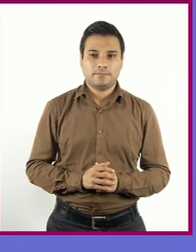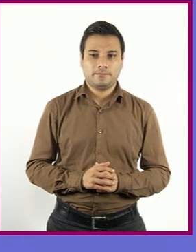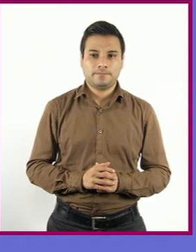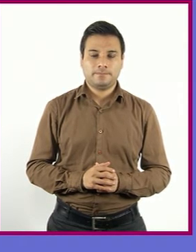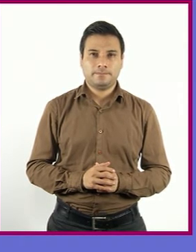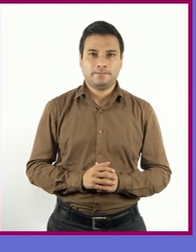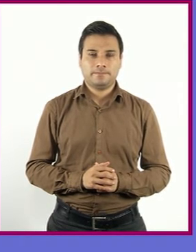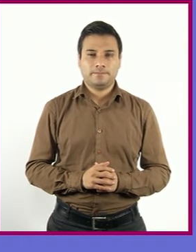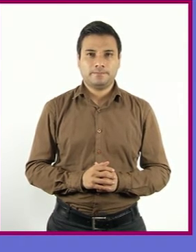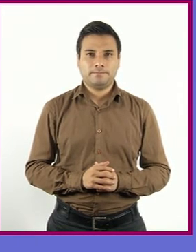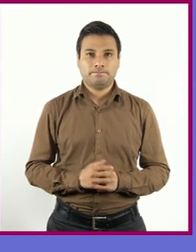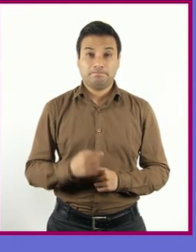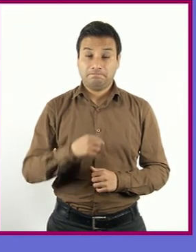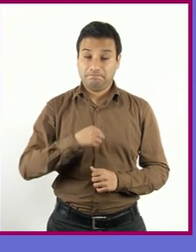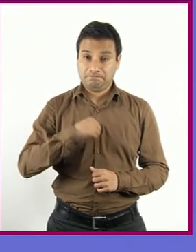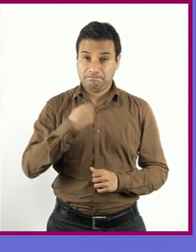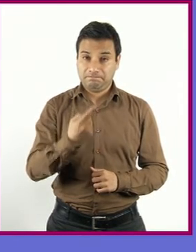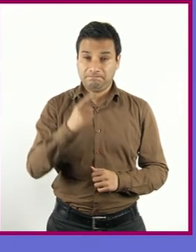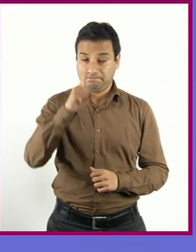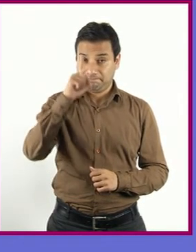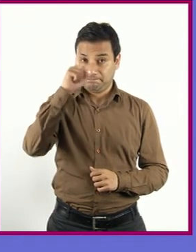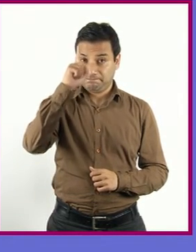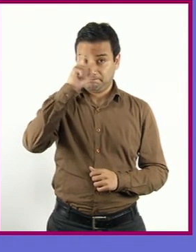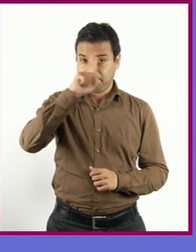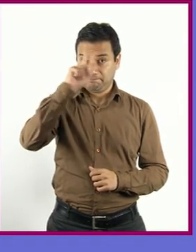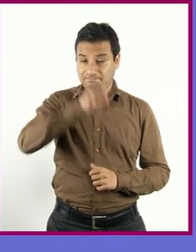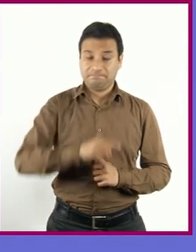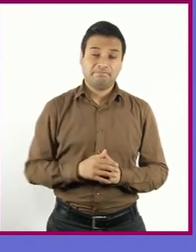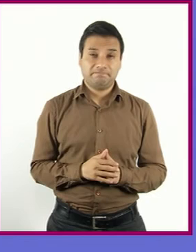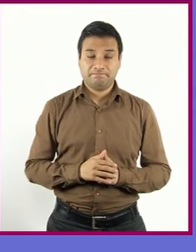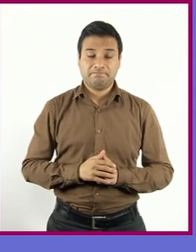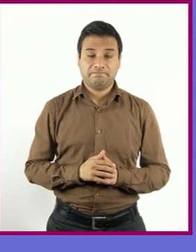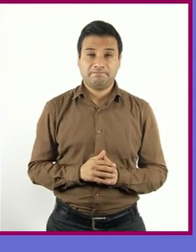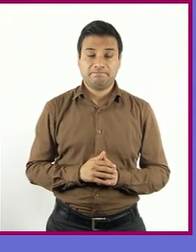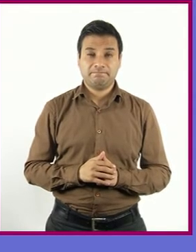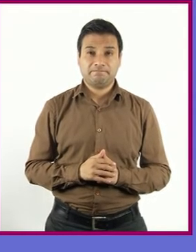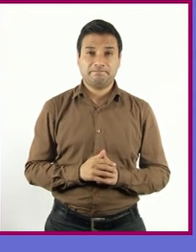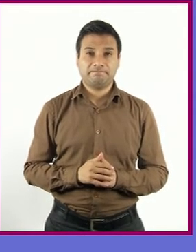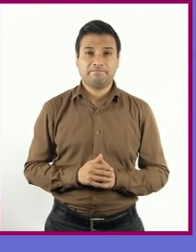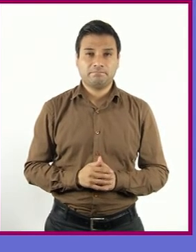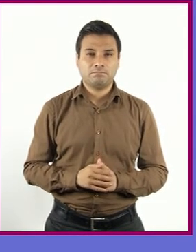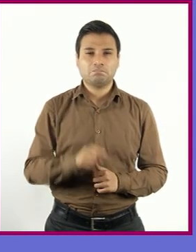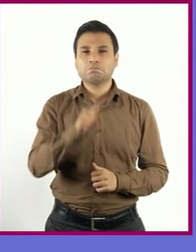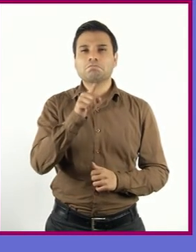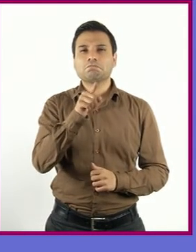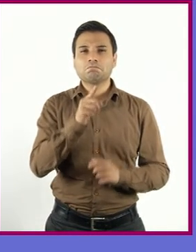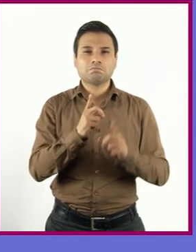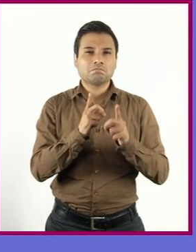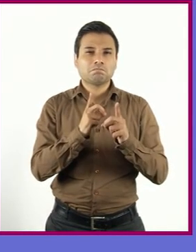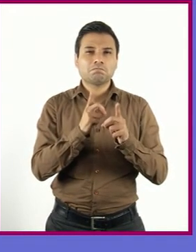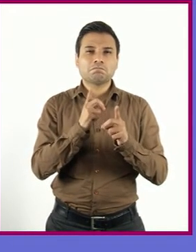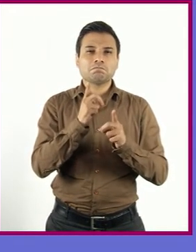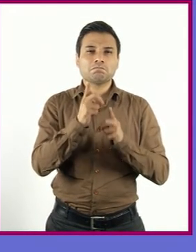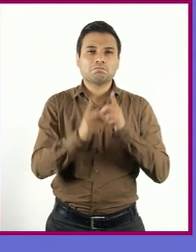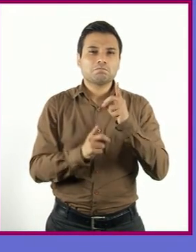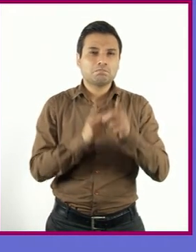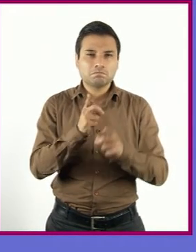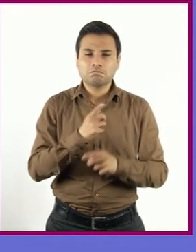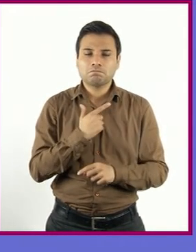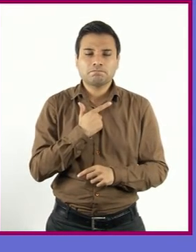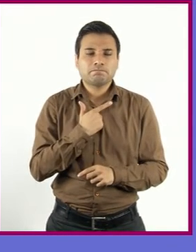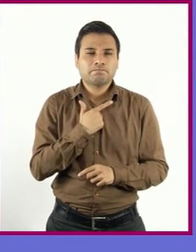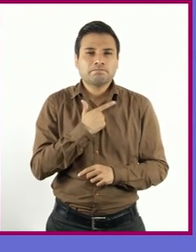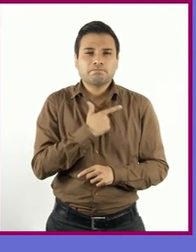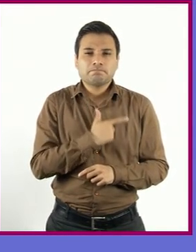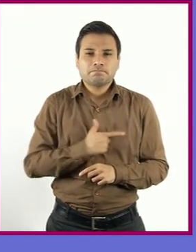La recomendación que yo te puedo dar es que, no importando cuál sea la disciplina o el deporte que a ti te